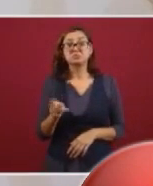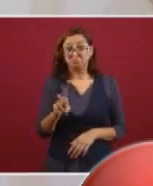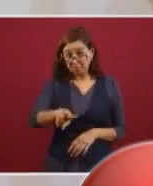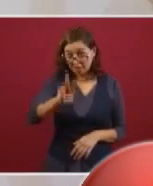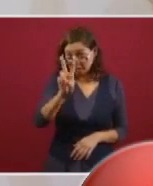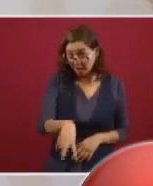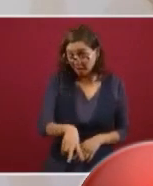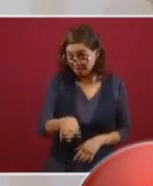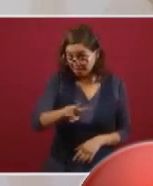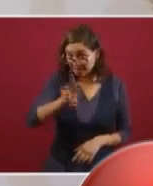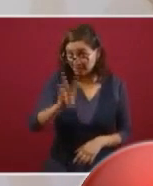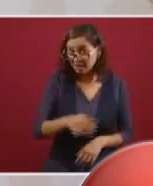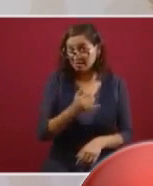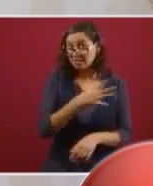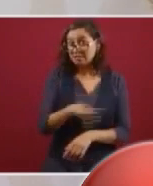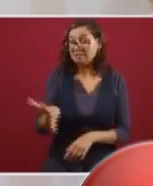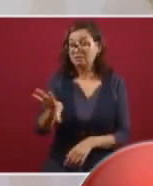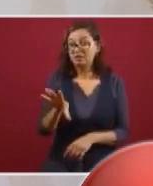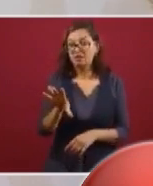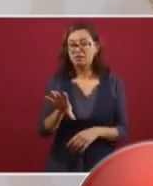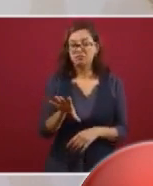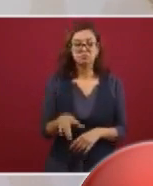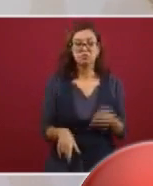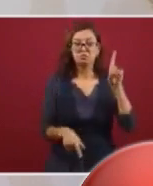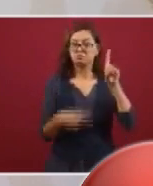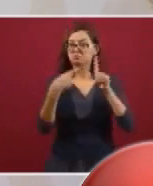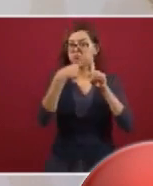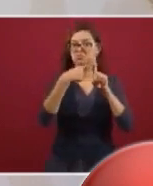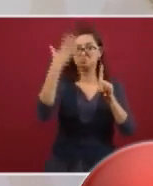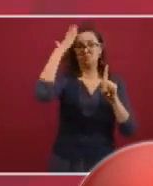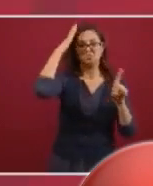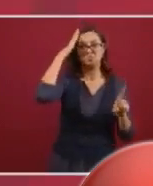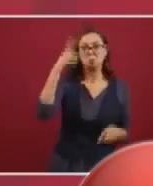increíble, ¿eh? Es la línea